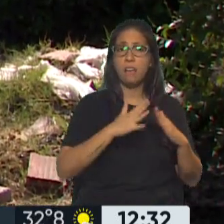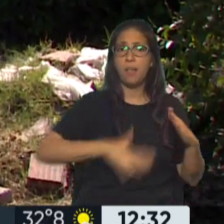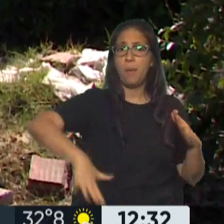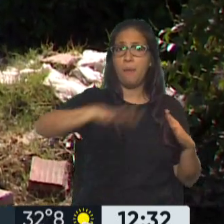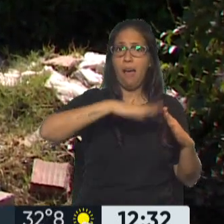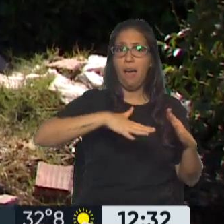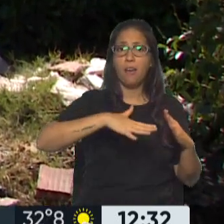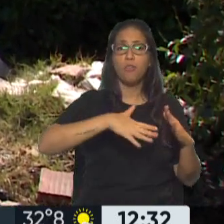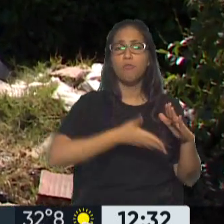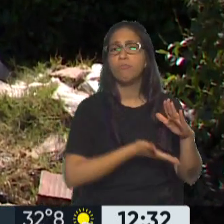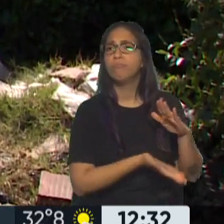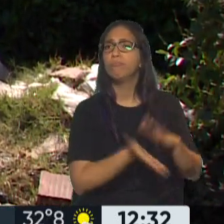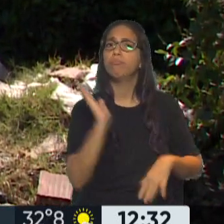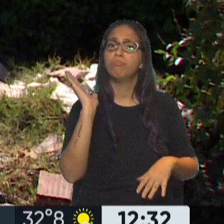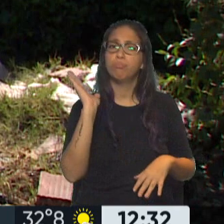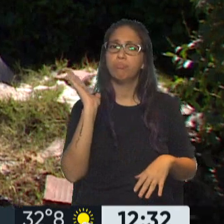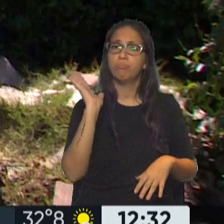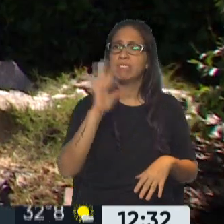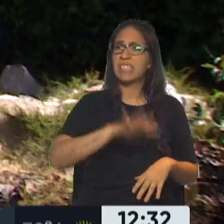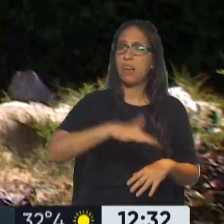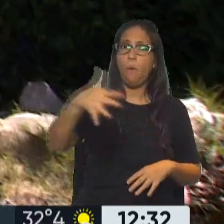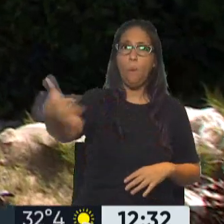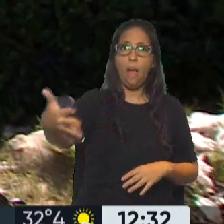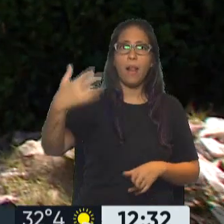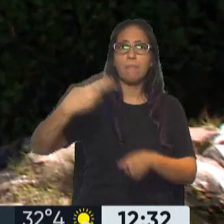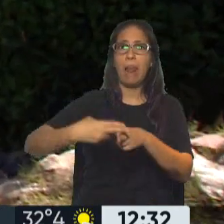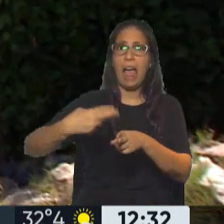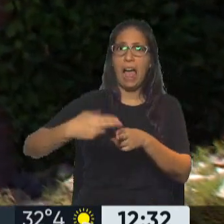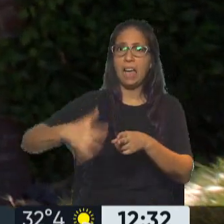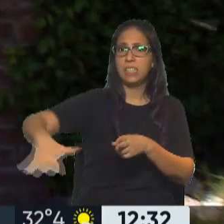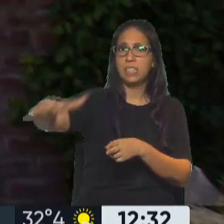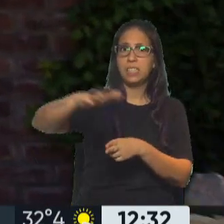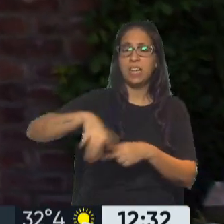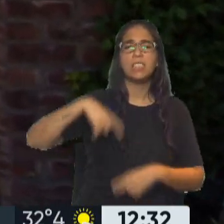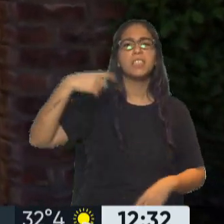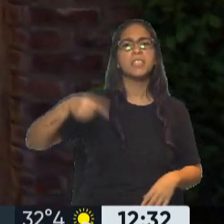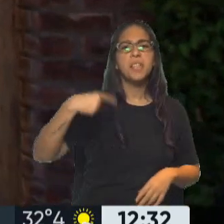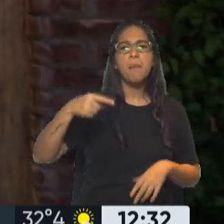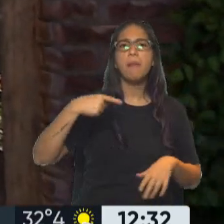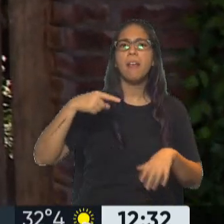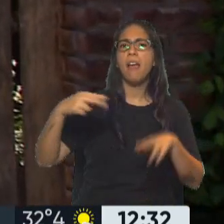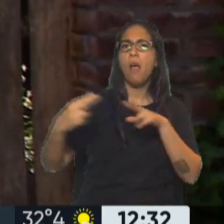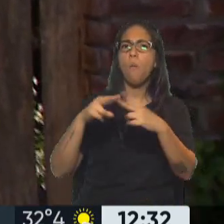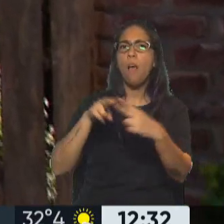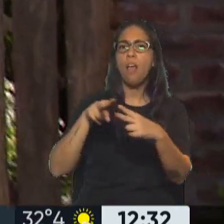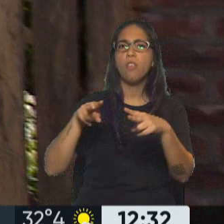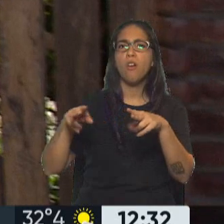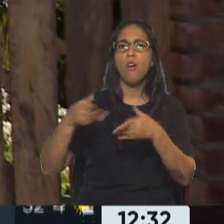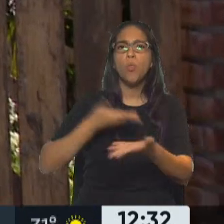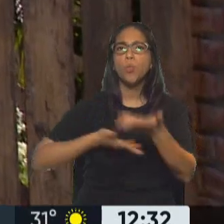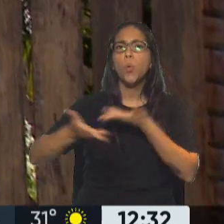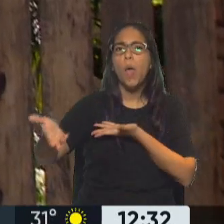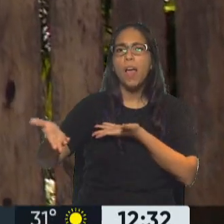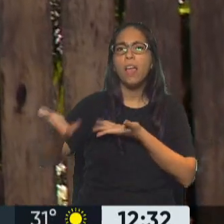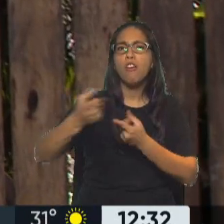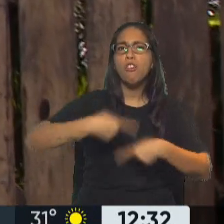de trujul aquí por supuesto a unas cinco cuadras de una plaza donde generalmente se realizan todo tipo de encuentros con trueques con